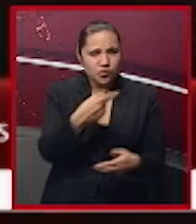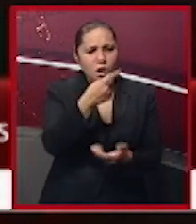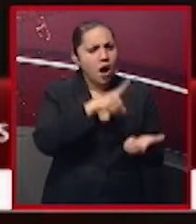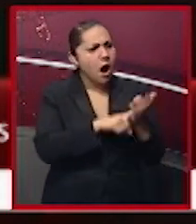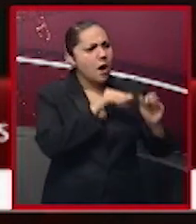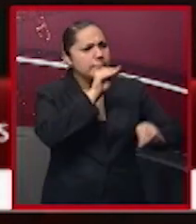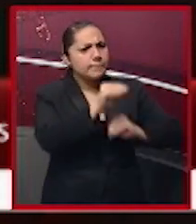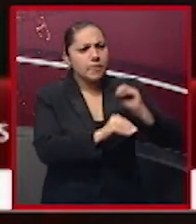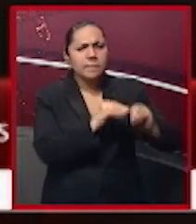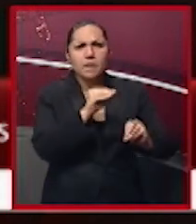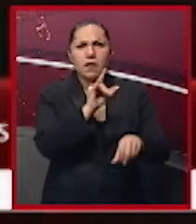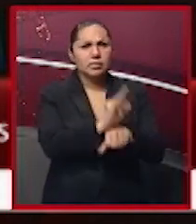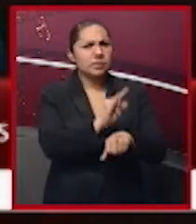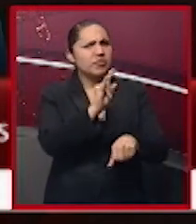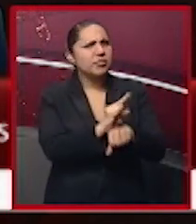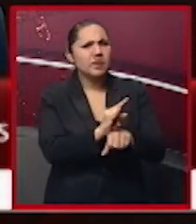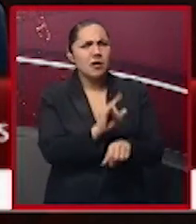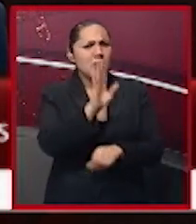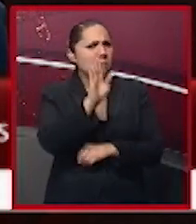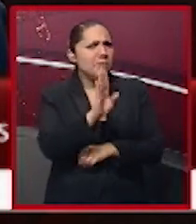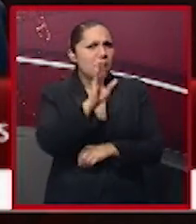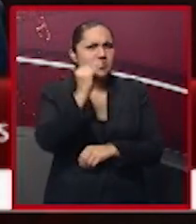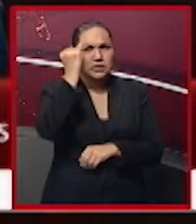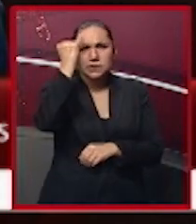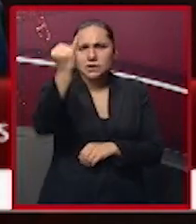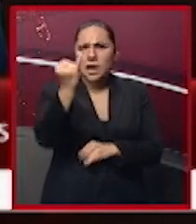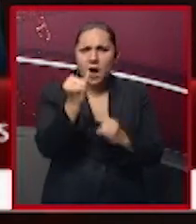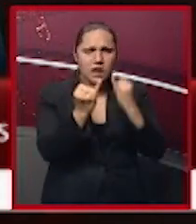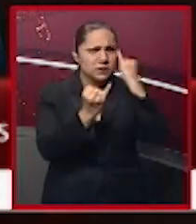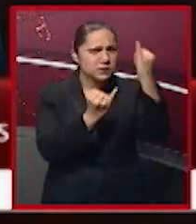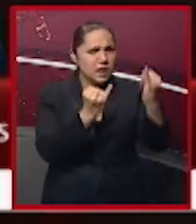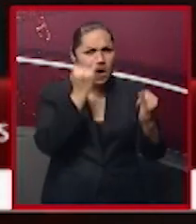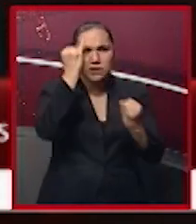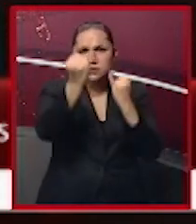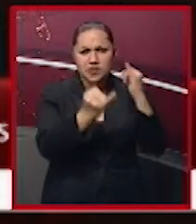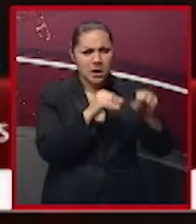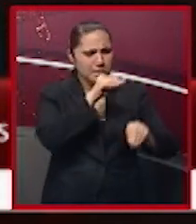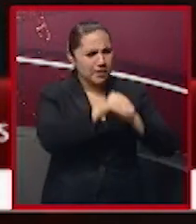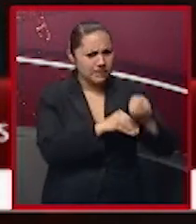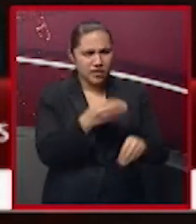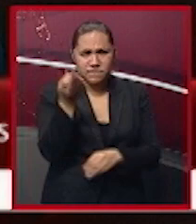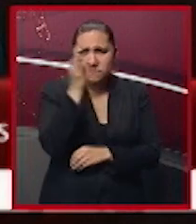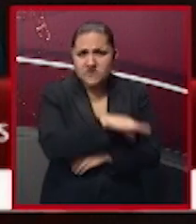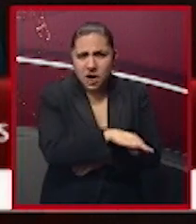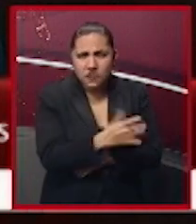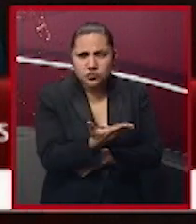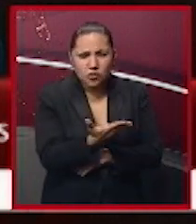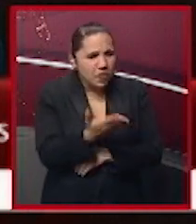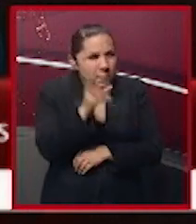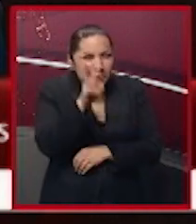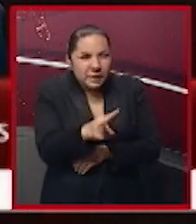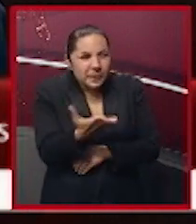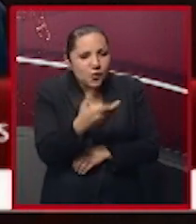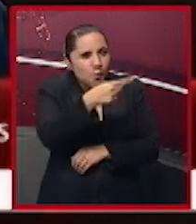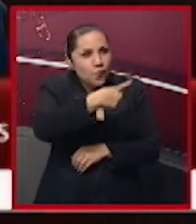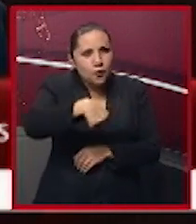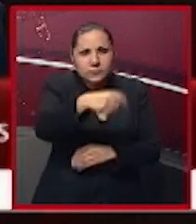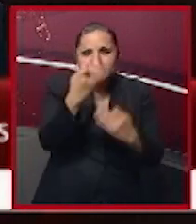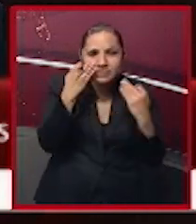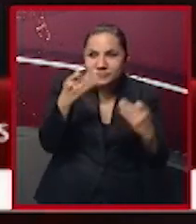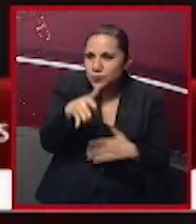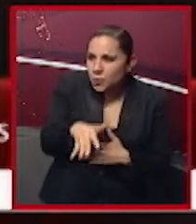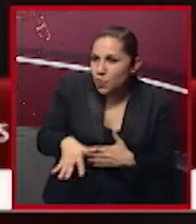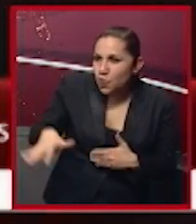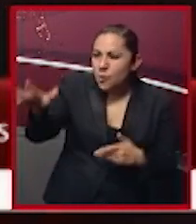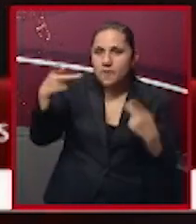simulados. No le dice algo el alto índice de problemas de adicción